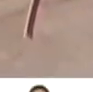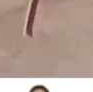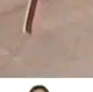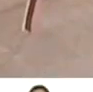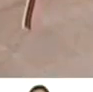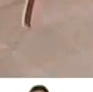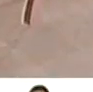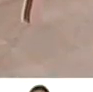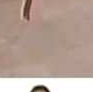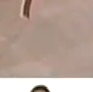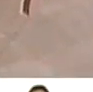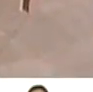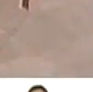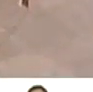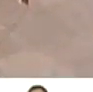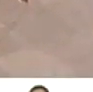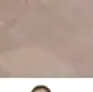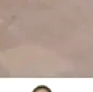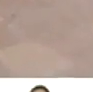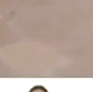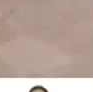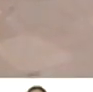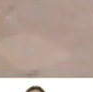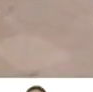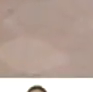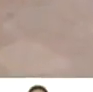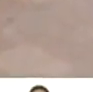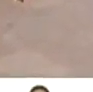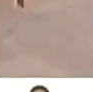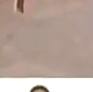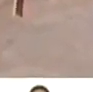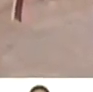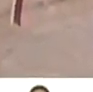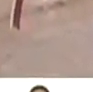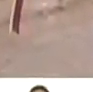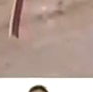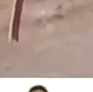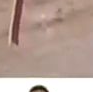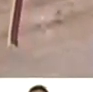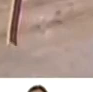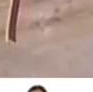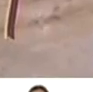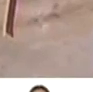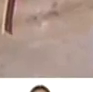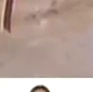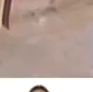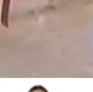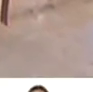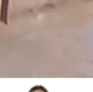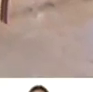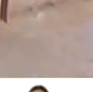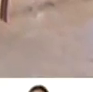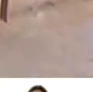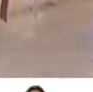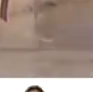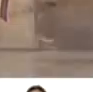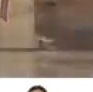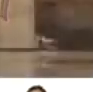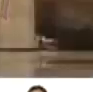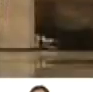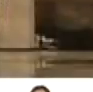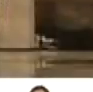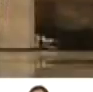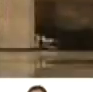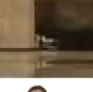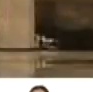¿Quién puede entender el 24 de junio de 1821 sin entender los procesos de las tres